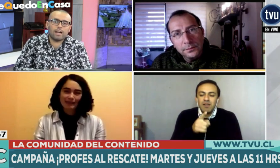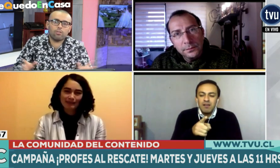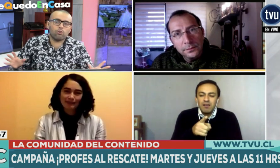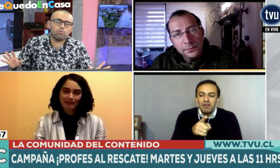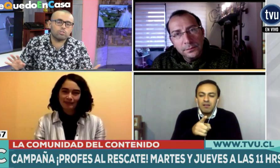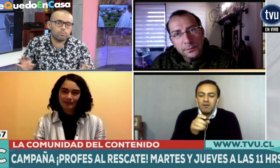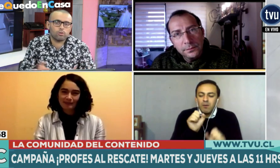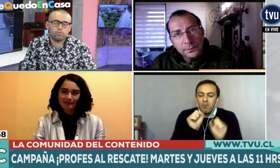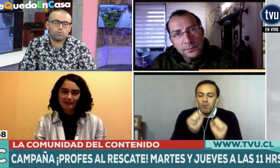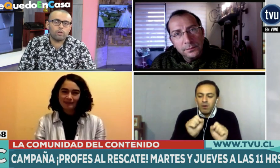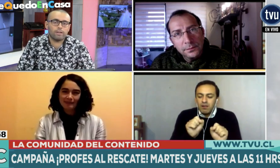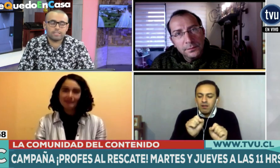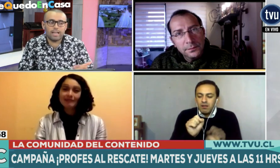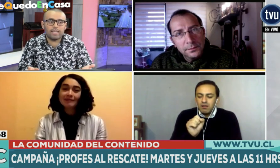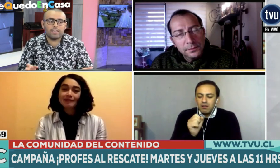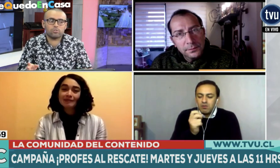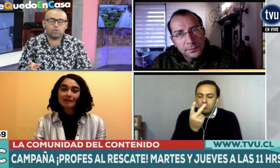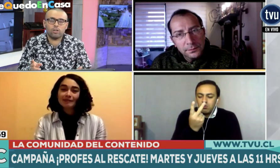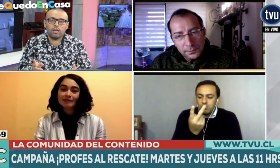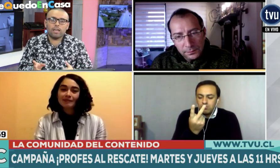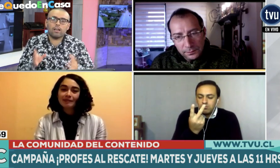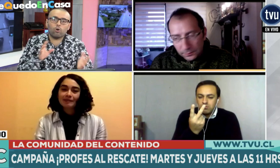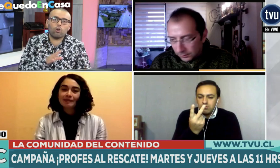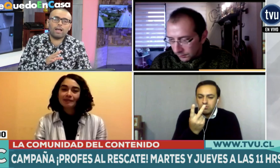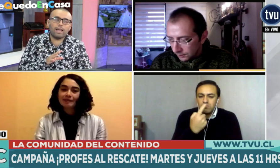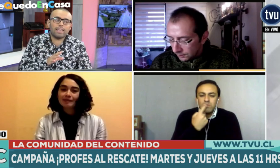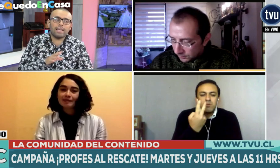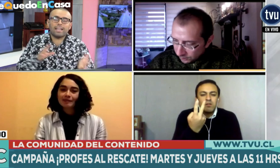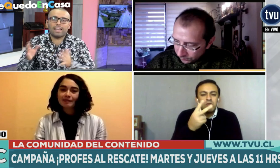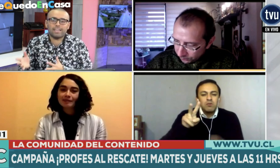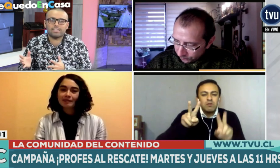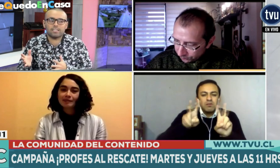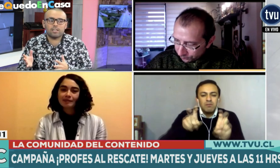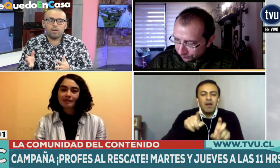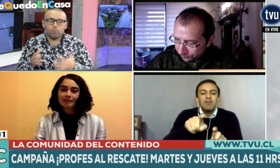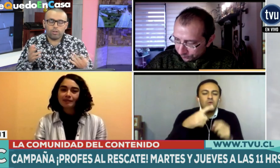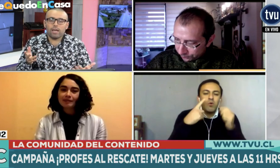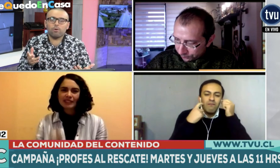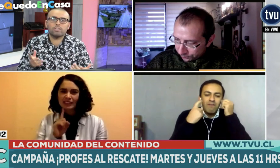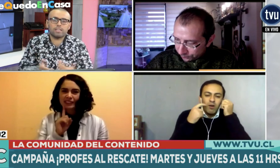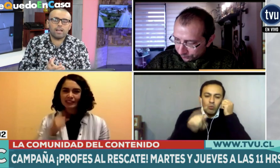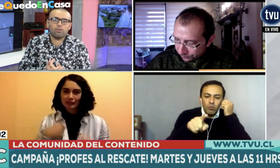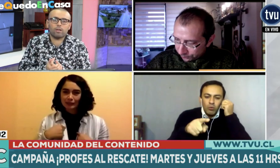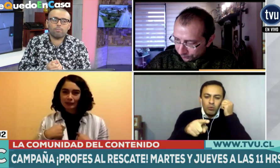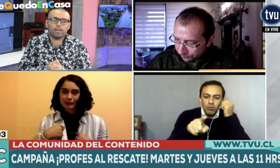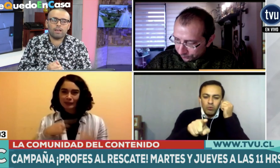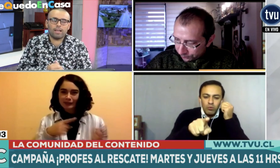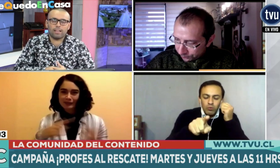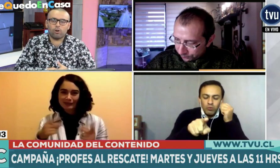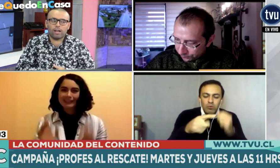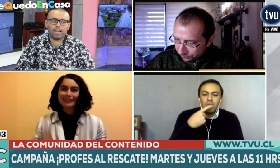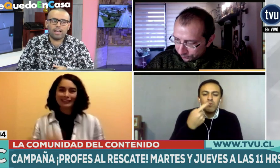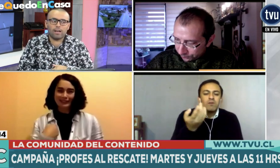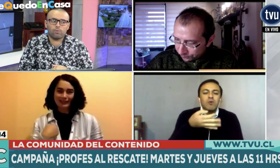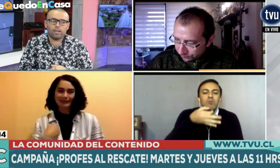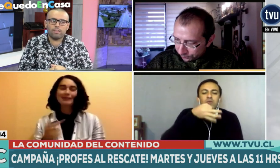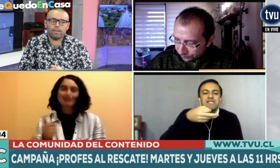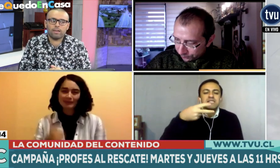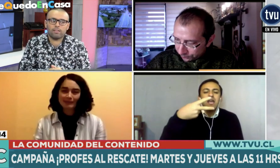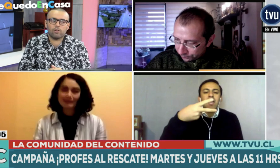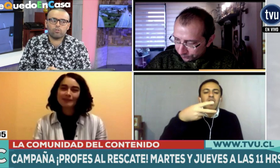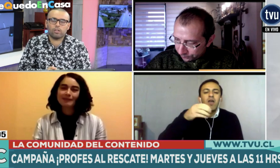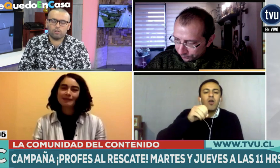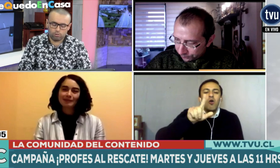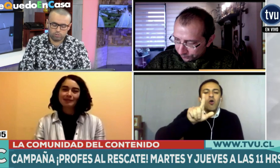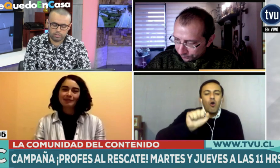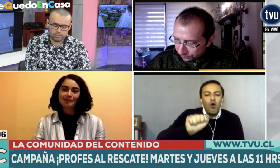pudiese entregar dos conceptos que son universales y que son el hola y el gracias. ¿Podríamos enseñarlo también a esta hora acá en la comunidad